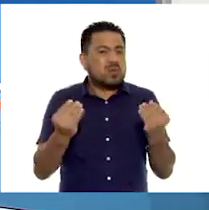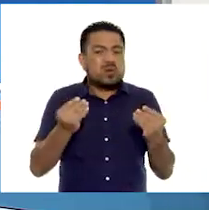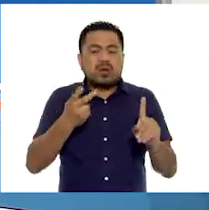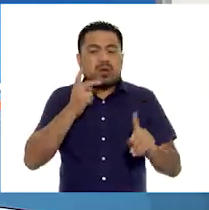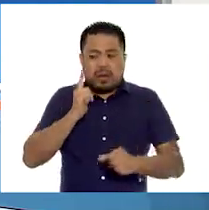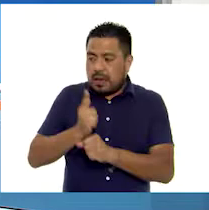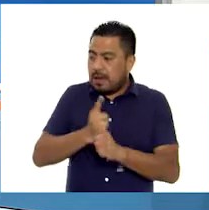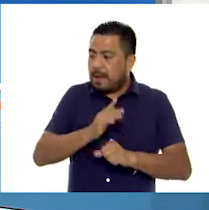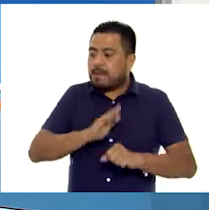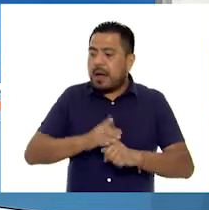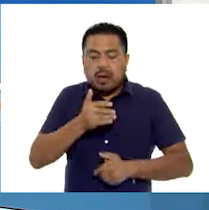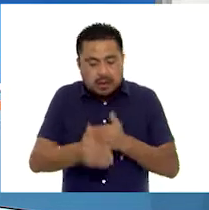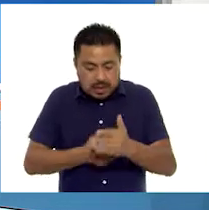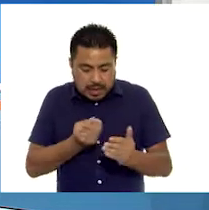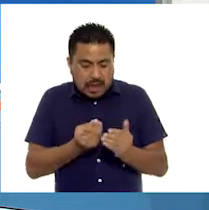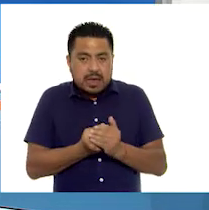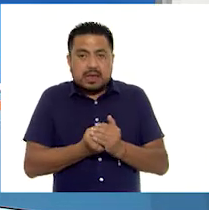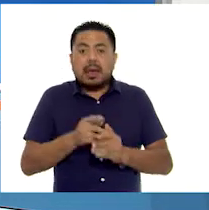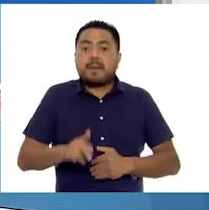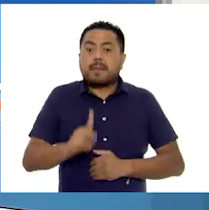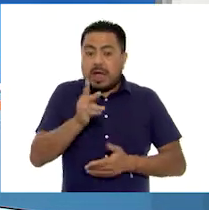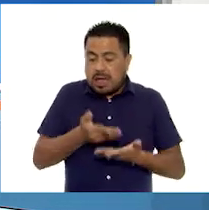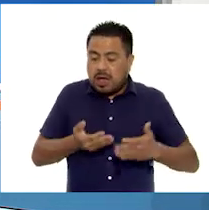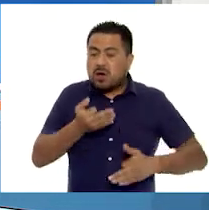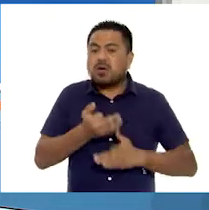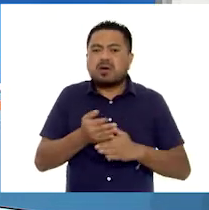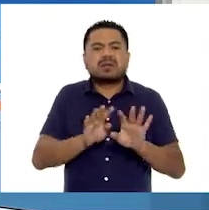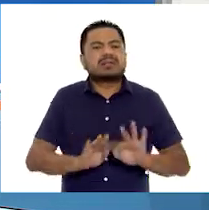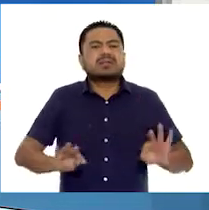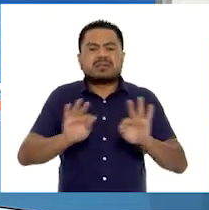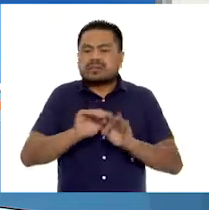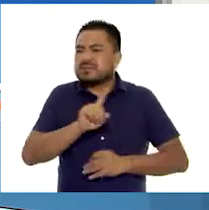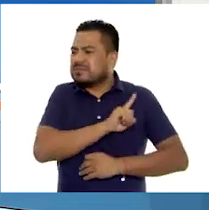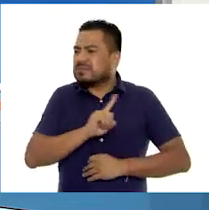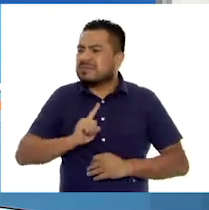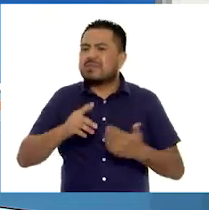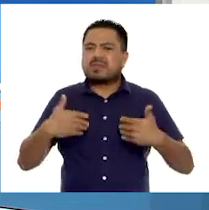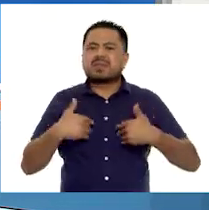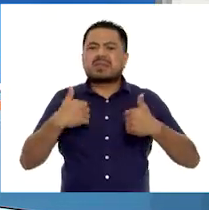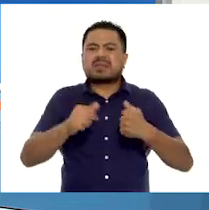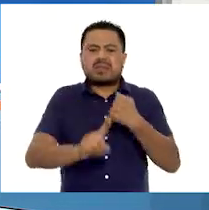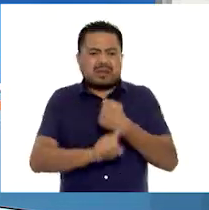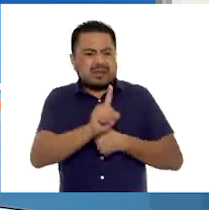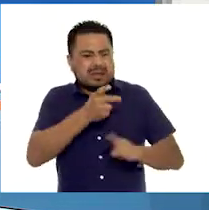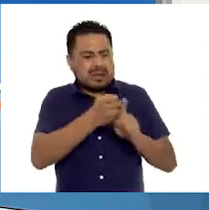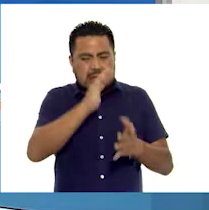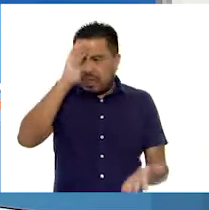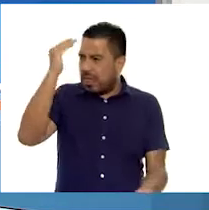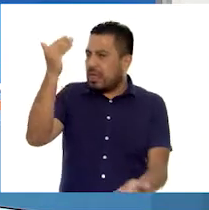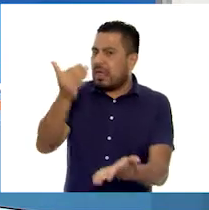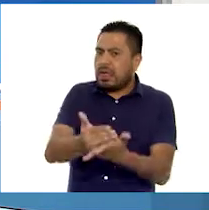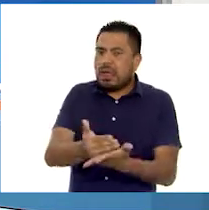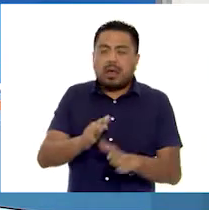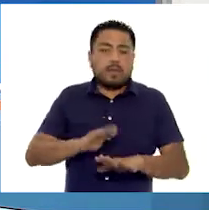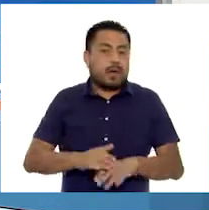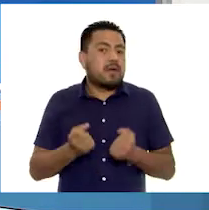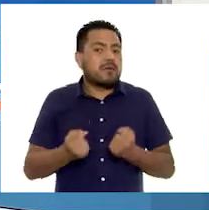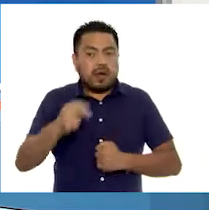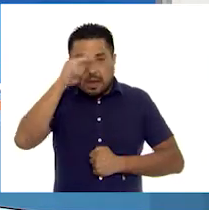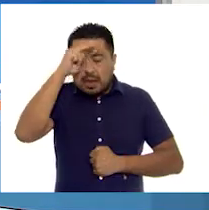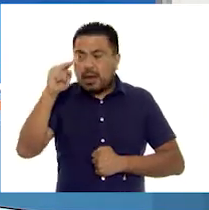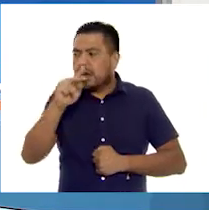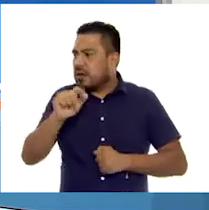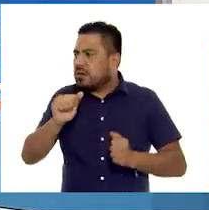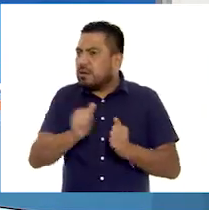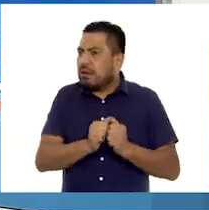los veremos más adelante en nuestras clases pero por ahora es importante que entendamos que esta crisis frenó la prosperidad de méxico a pesar